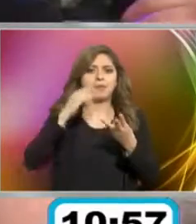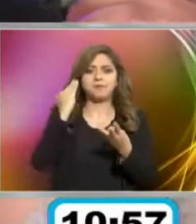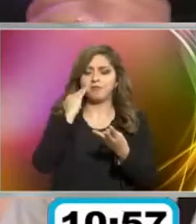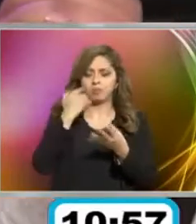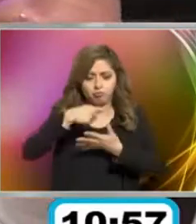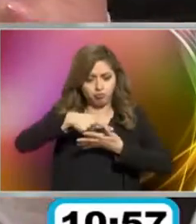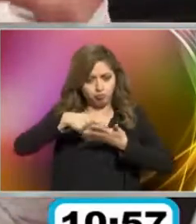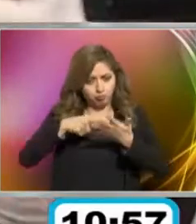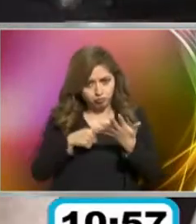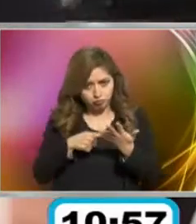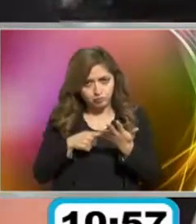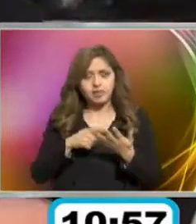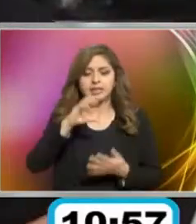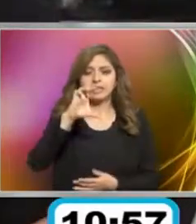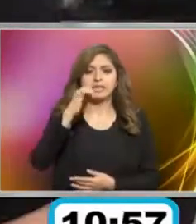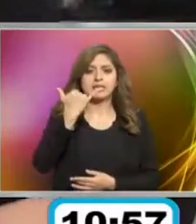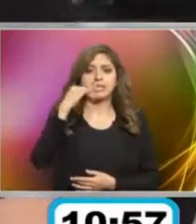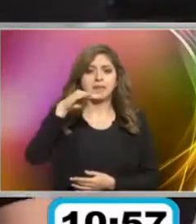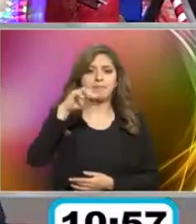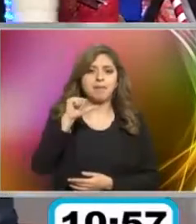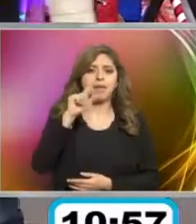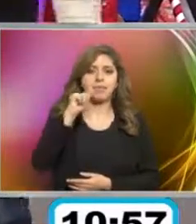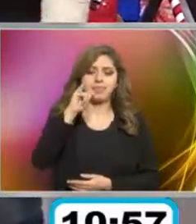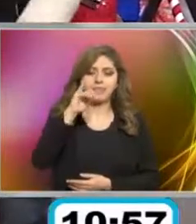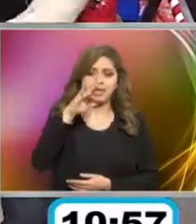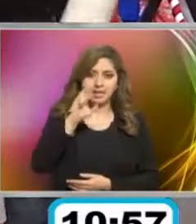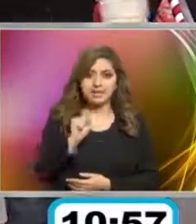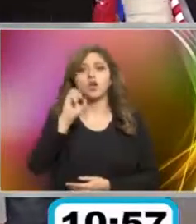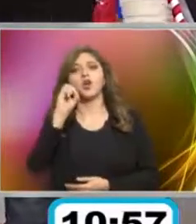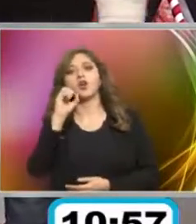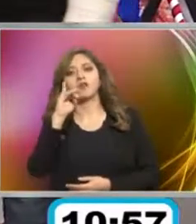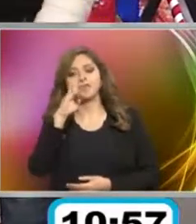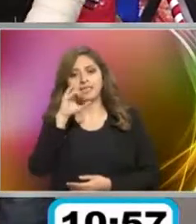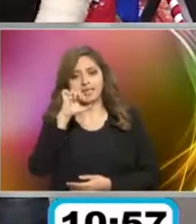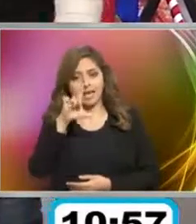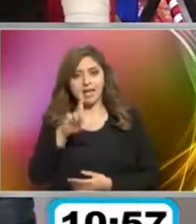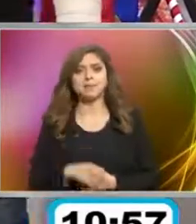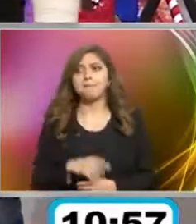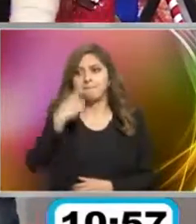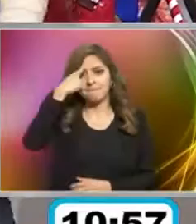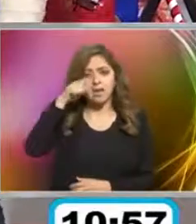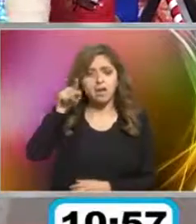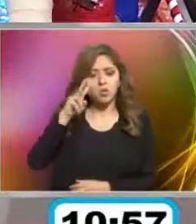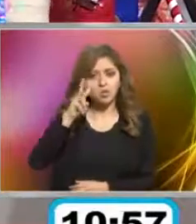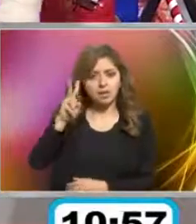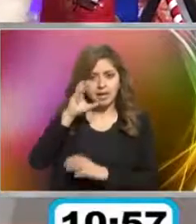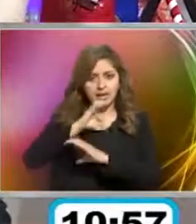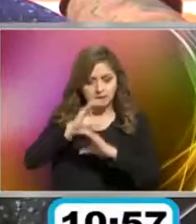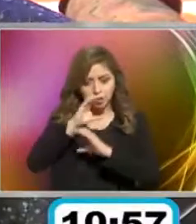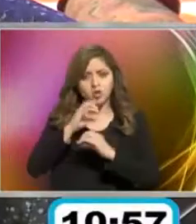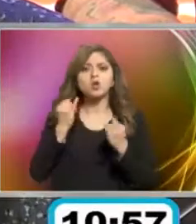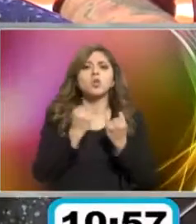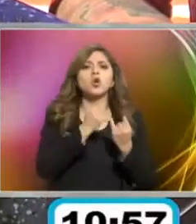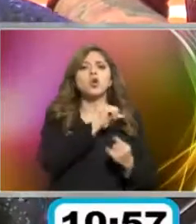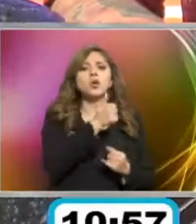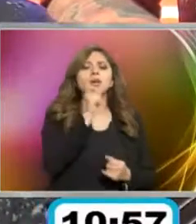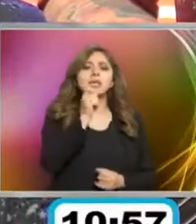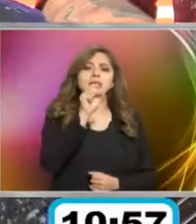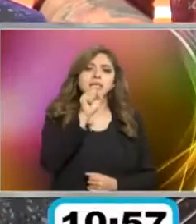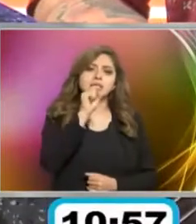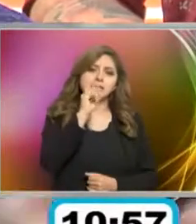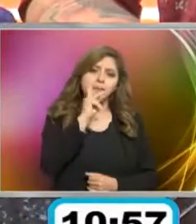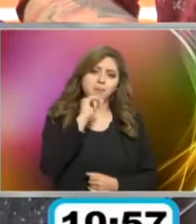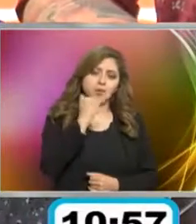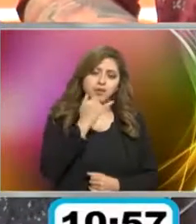Facebook. Simatics Oficial. Ok, para que busquen sus rolas, ¿dónde más los podemos Pueden buscarlos en ubicar? Spotify, están en